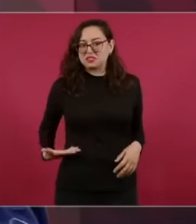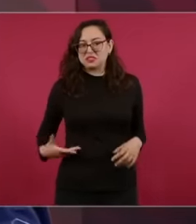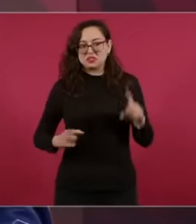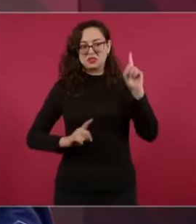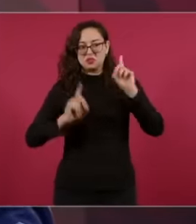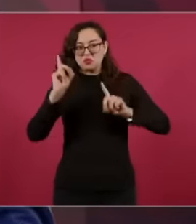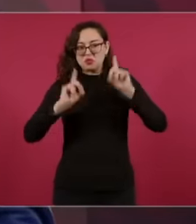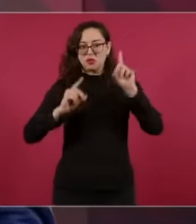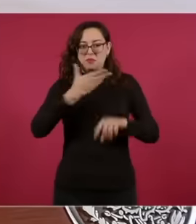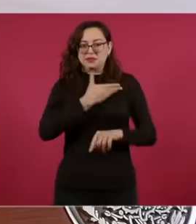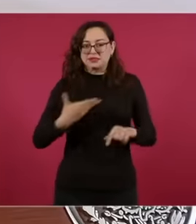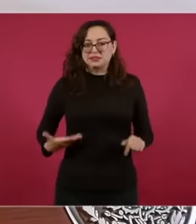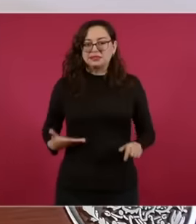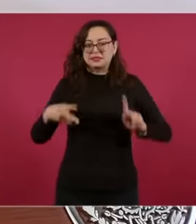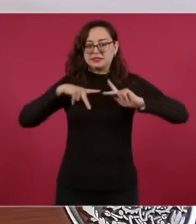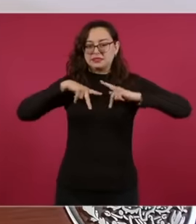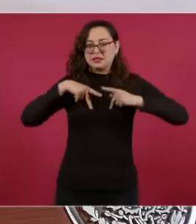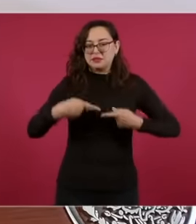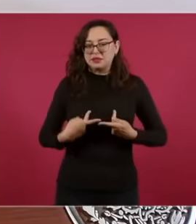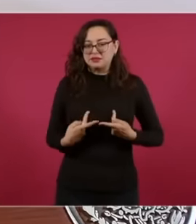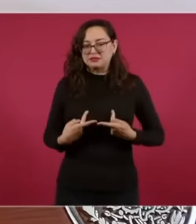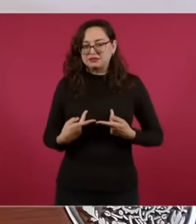Débil.